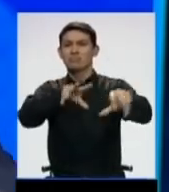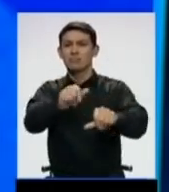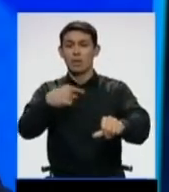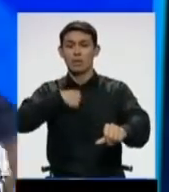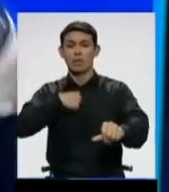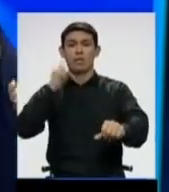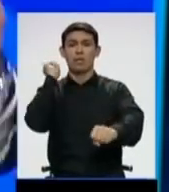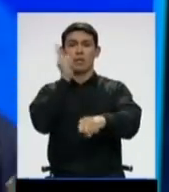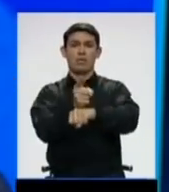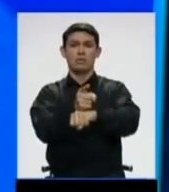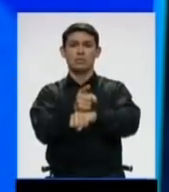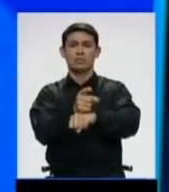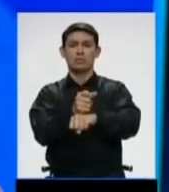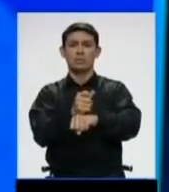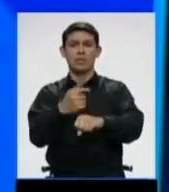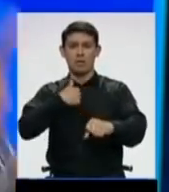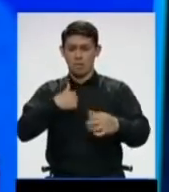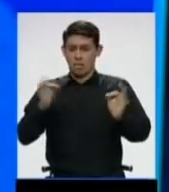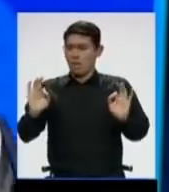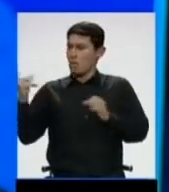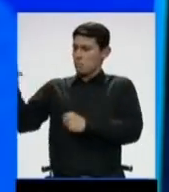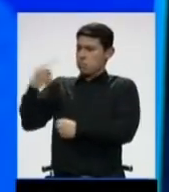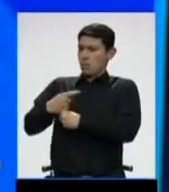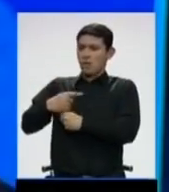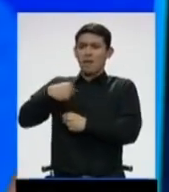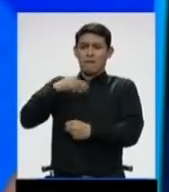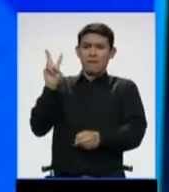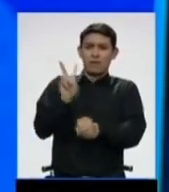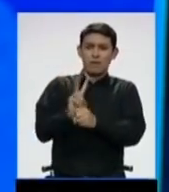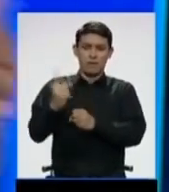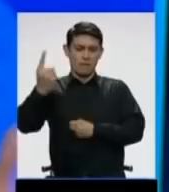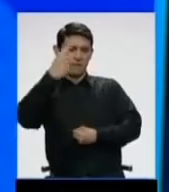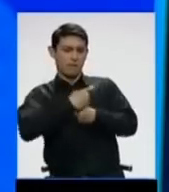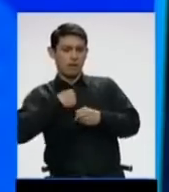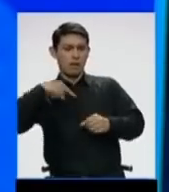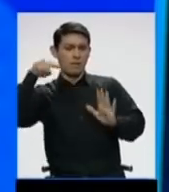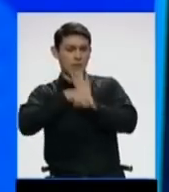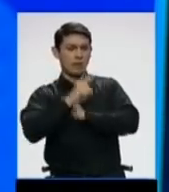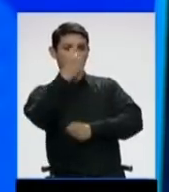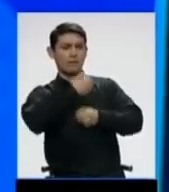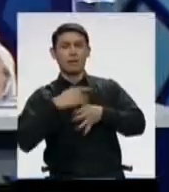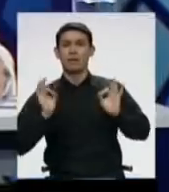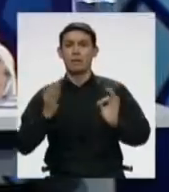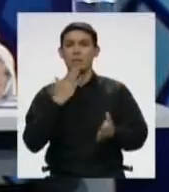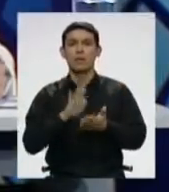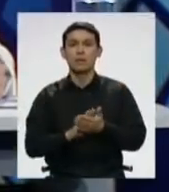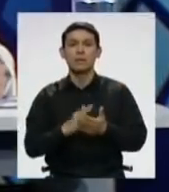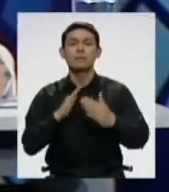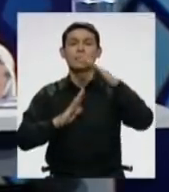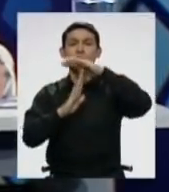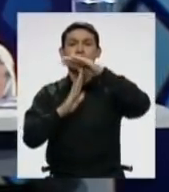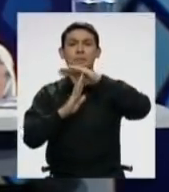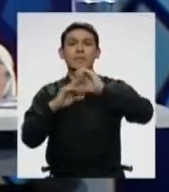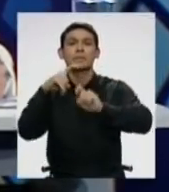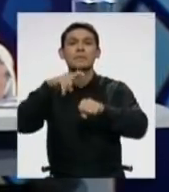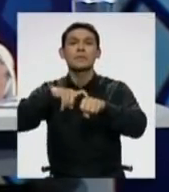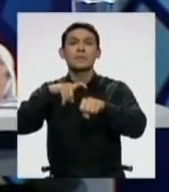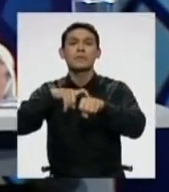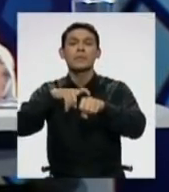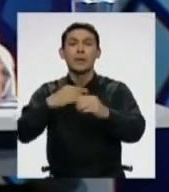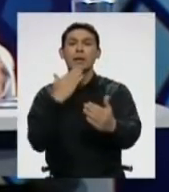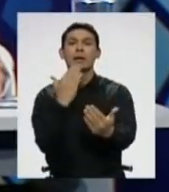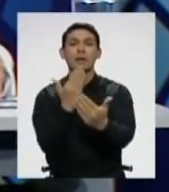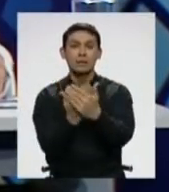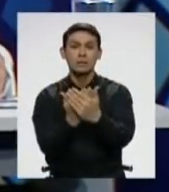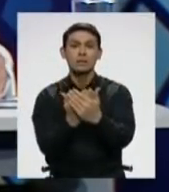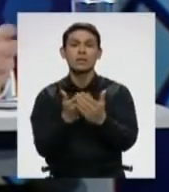denuncia por corrupción, ninguna denuncia por violación, ninguna denuncia por asesinato, ni ninguna denuncia por nada. Bien, señor. Se le ha cumplido el tiempo. Le